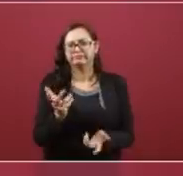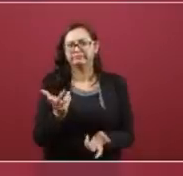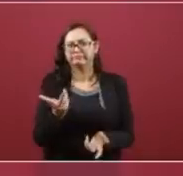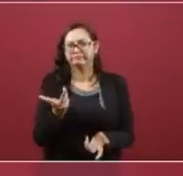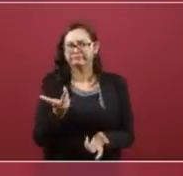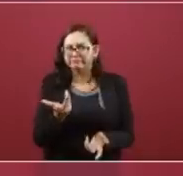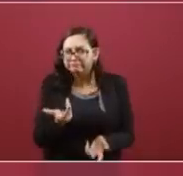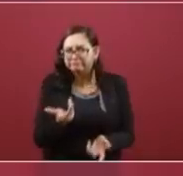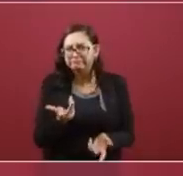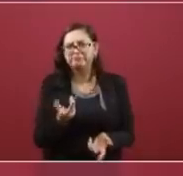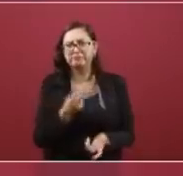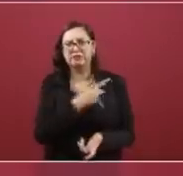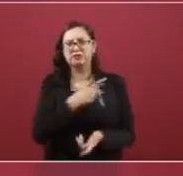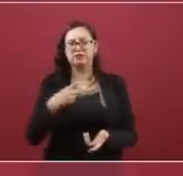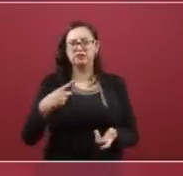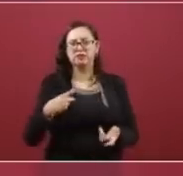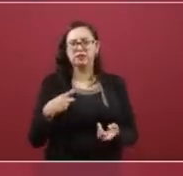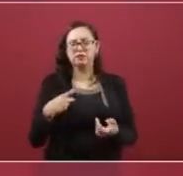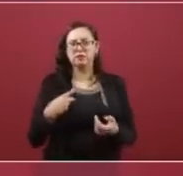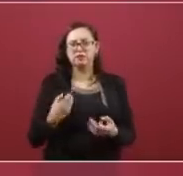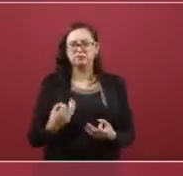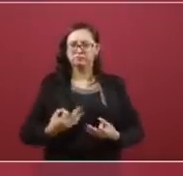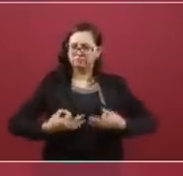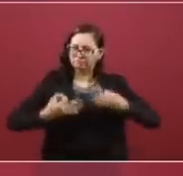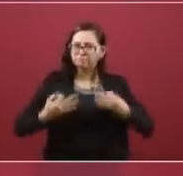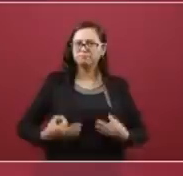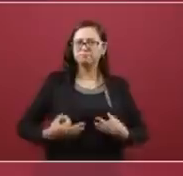no se debe de perder la figura.